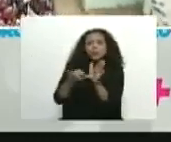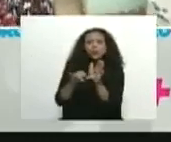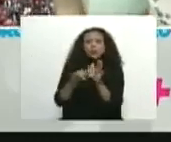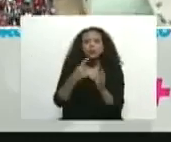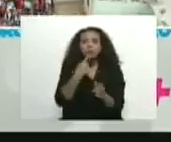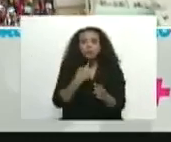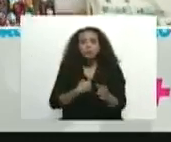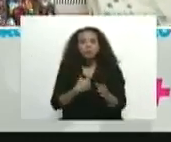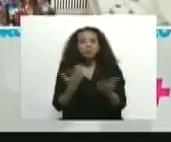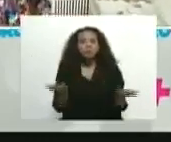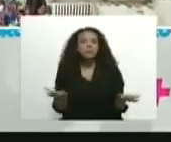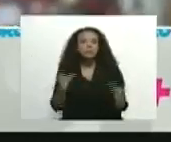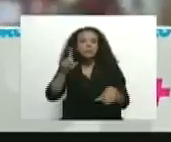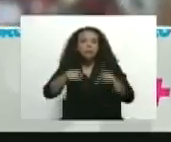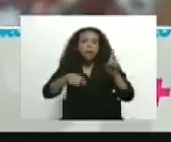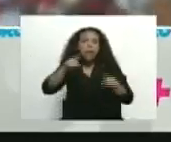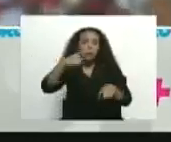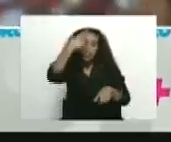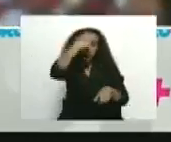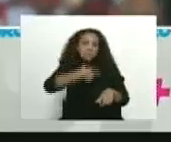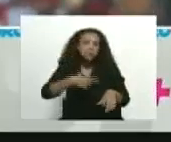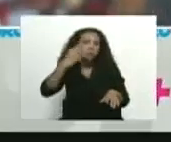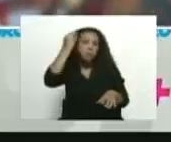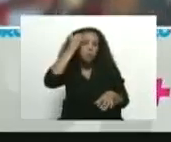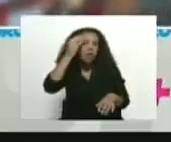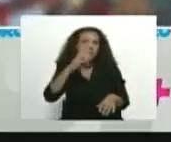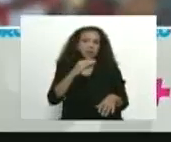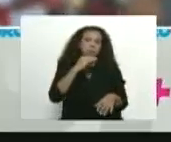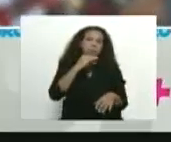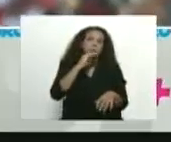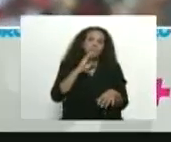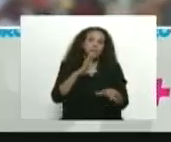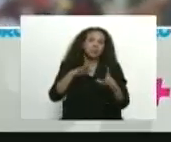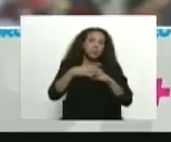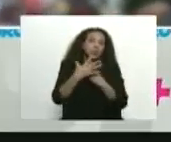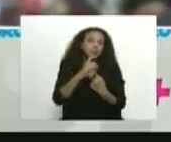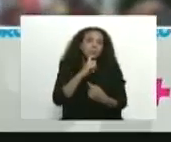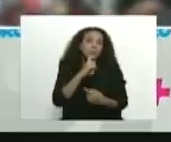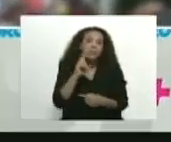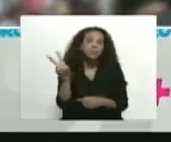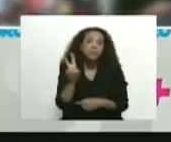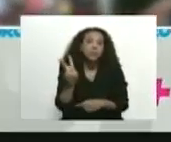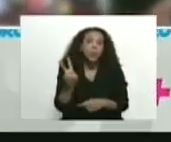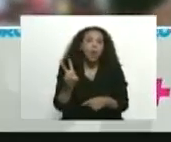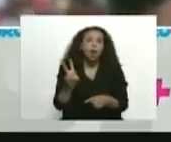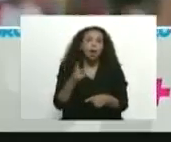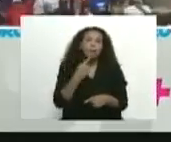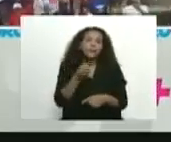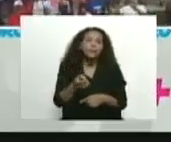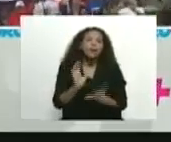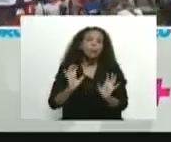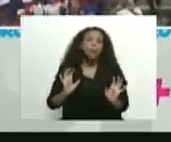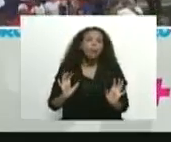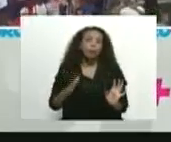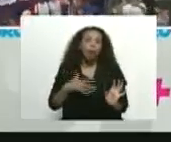compañeros que de una u otra manera pues pueden estar molestos por X cosas que esté pasando en el país, siempre dicen que